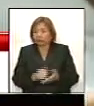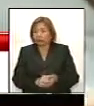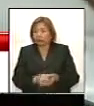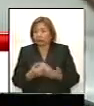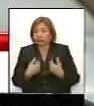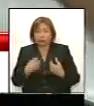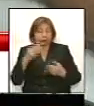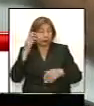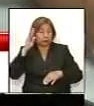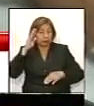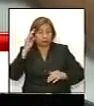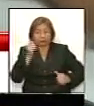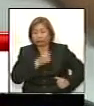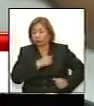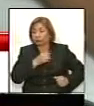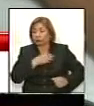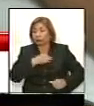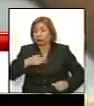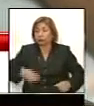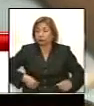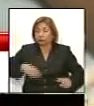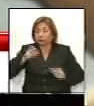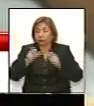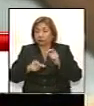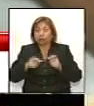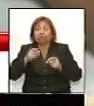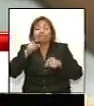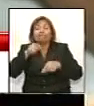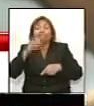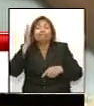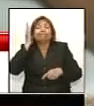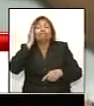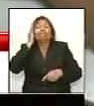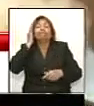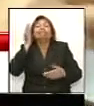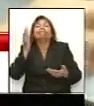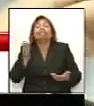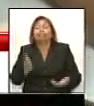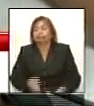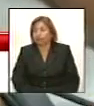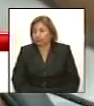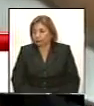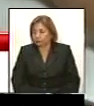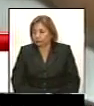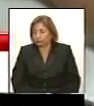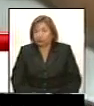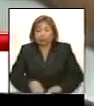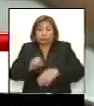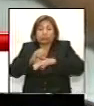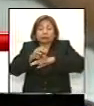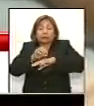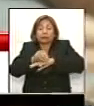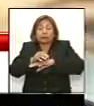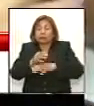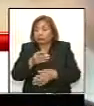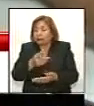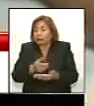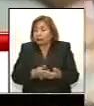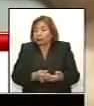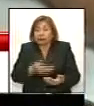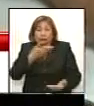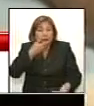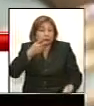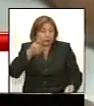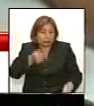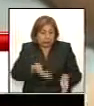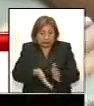la comisaría del Ministerio Público, que ahí quiero saber si la mejor recomendación es decirle, mejor